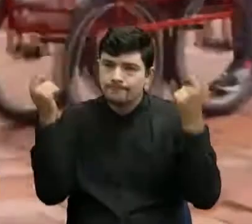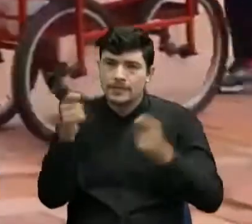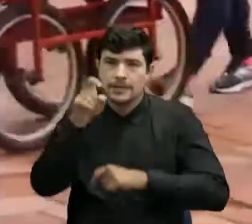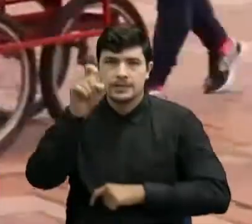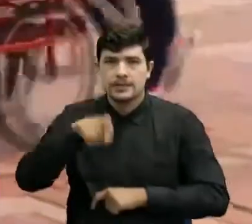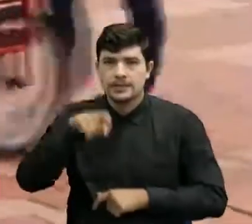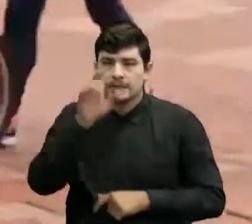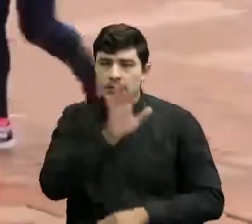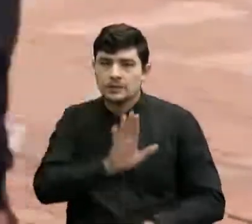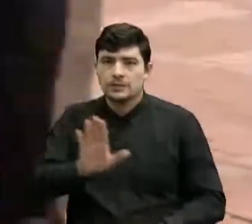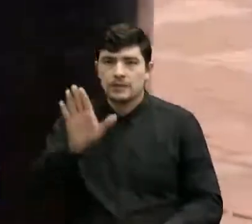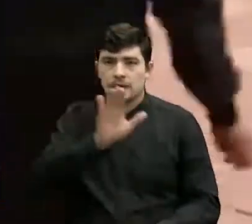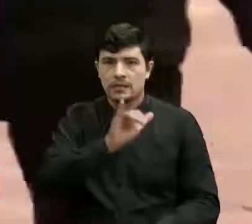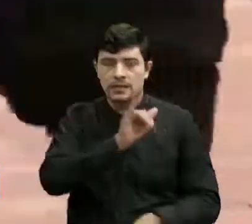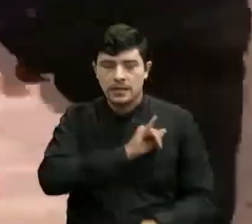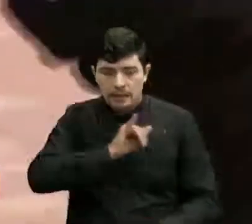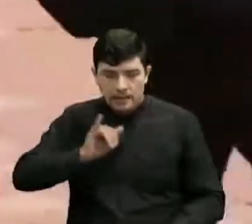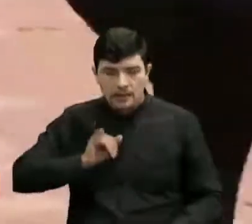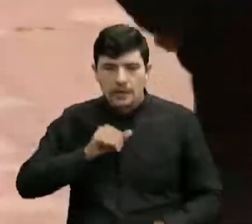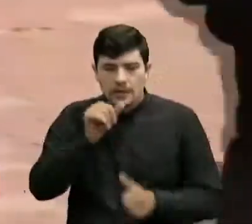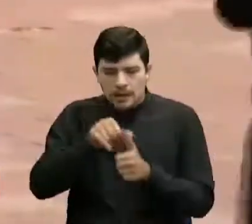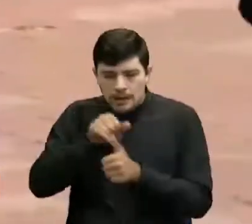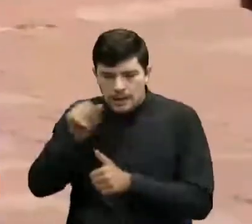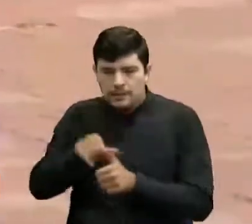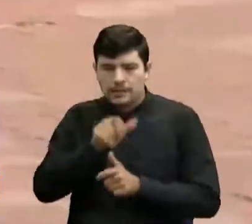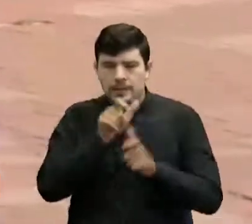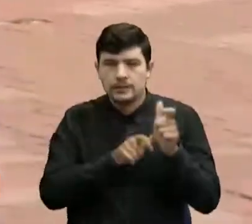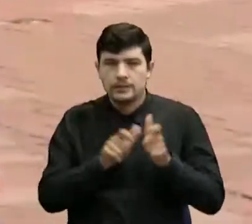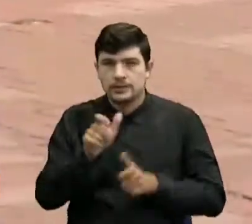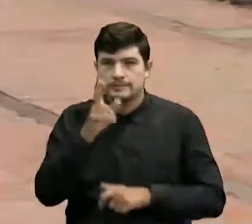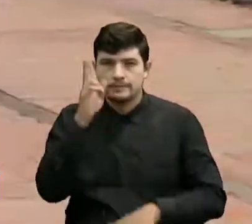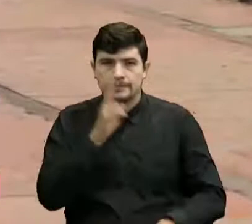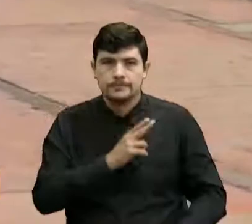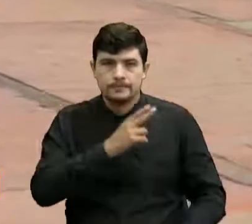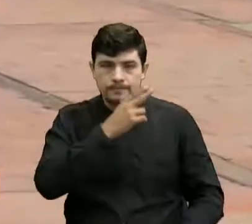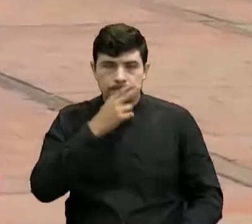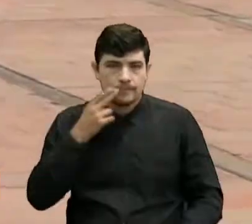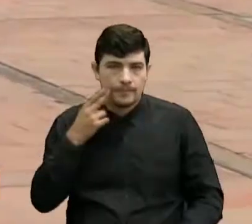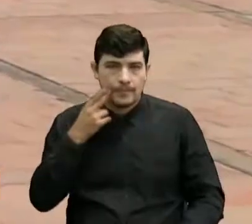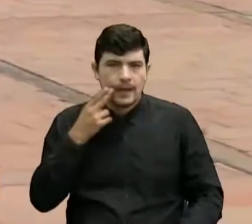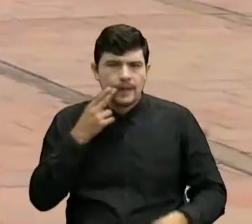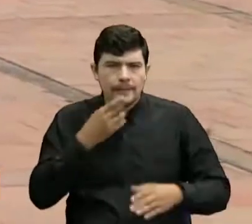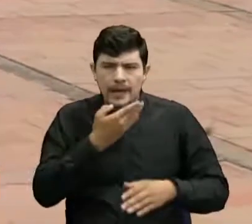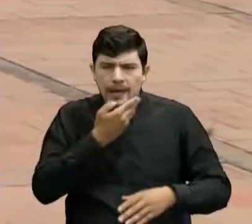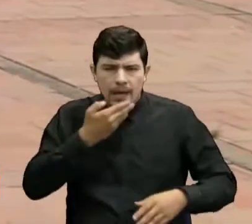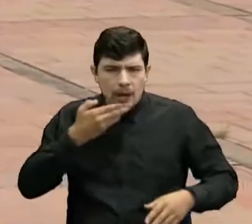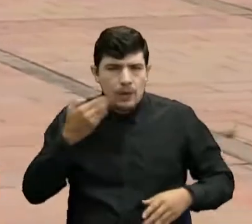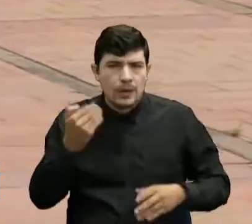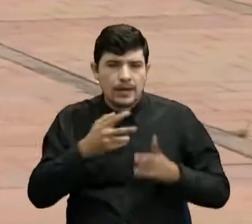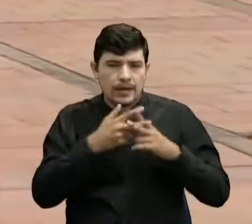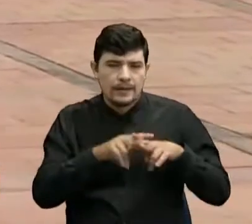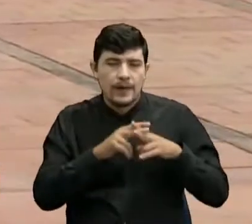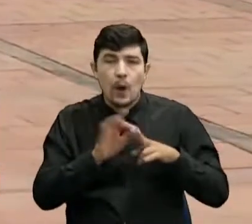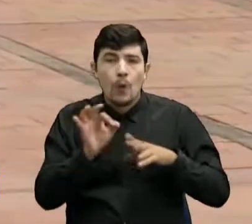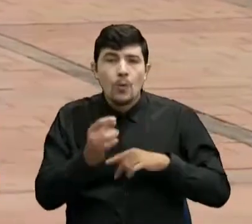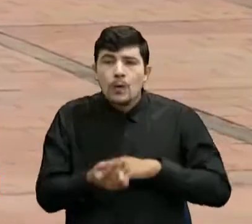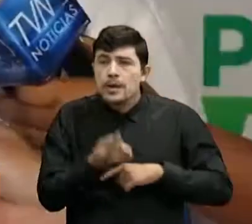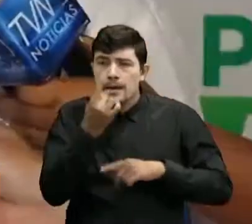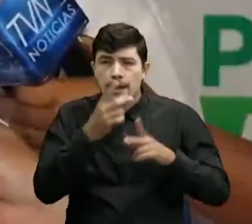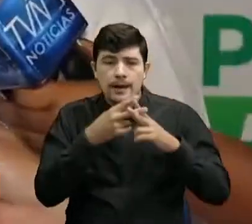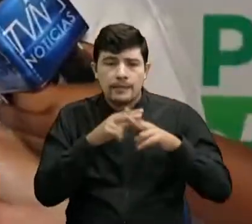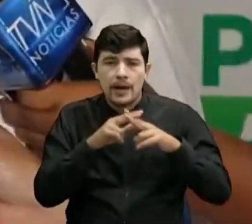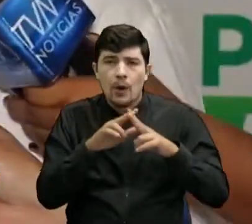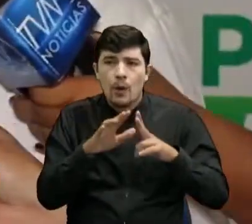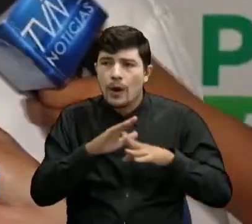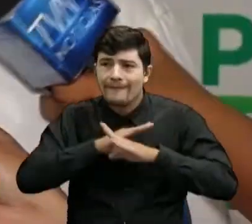del compromiso individual de cada habitante de Ocaña. Las mejores herramientas o las únicas herramientas para evitar contagios de COVID-19